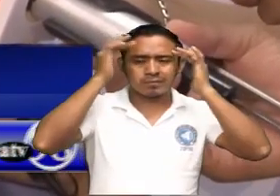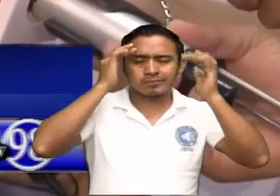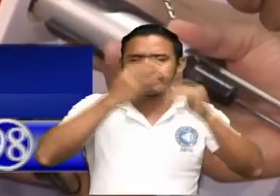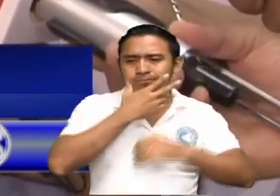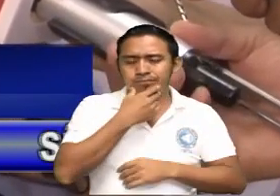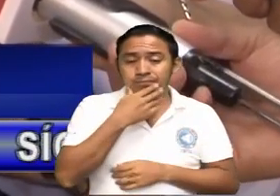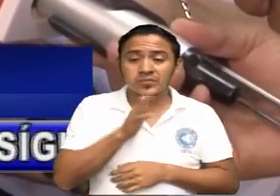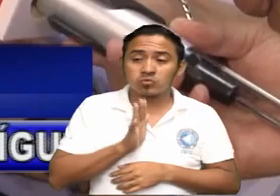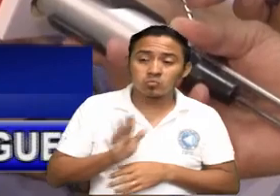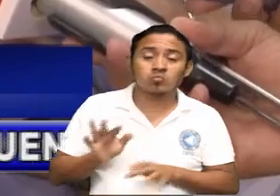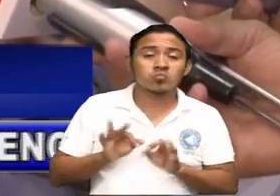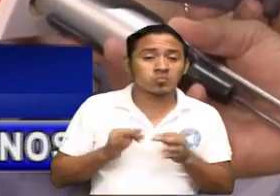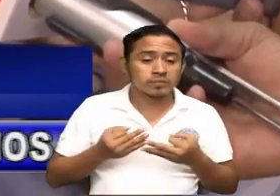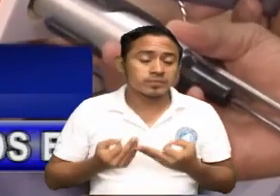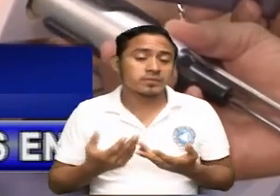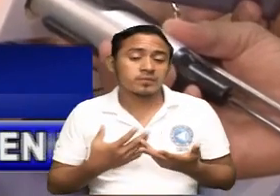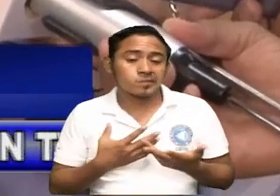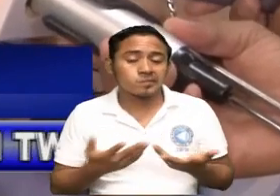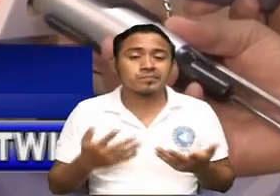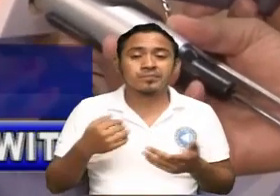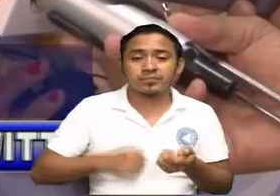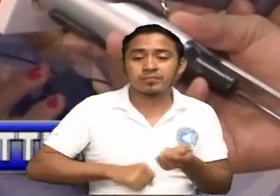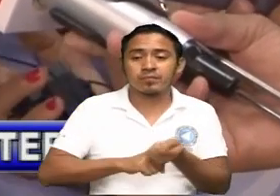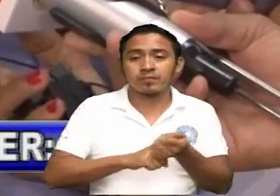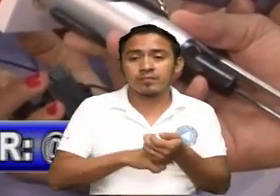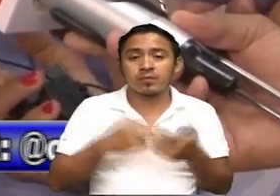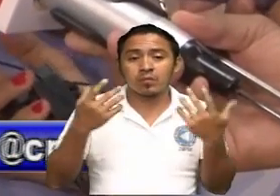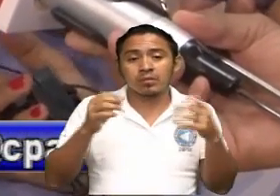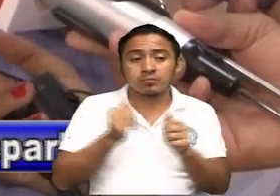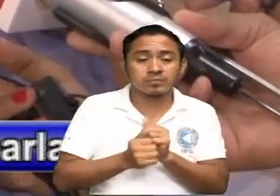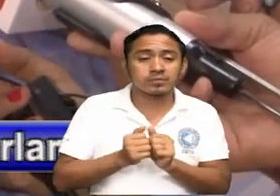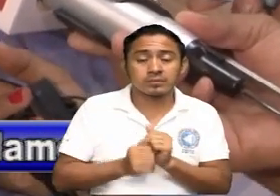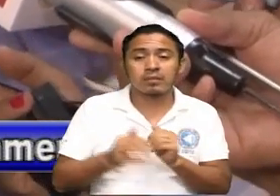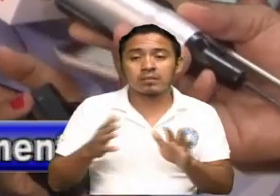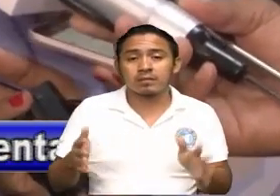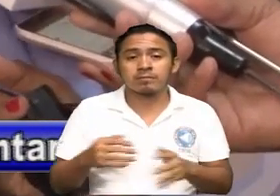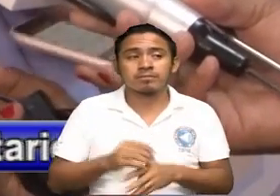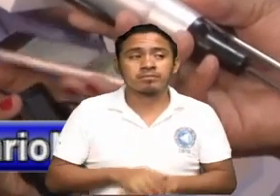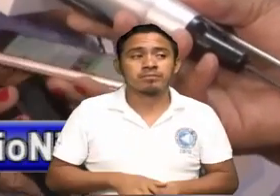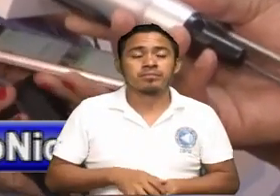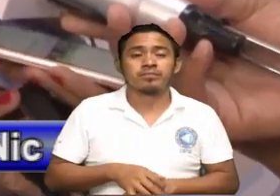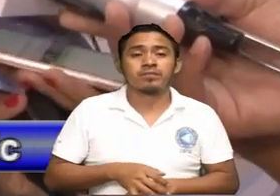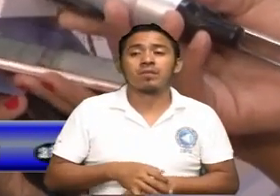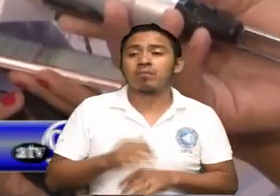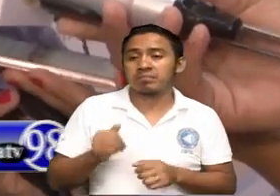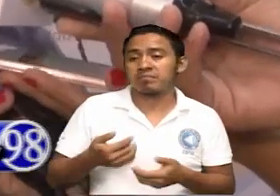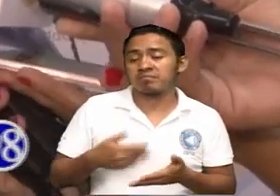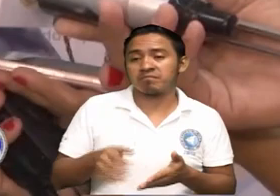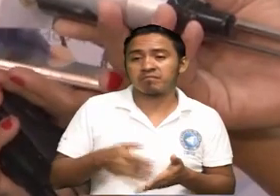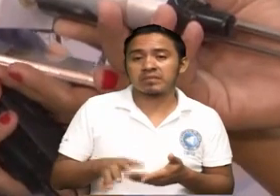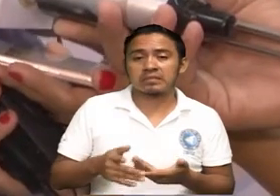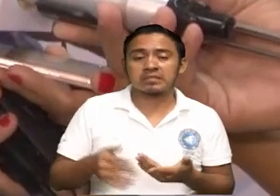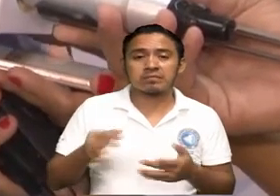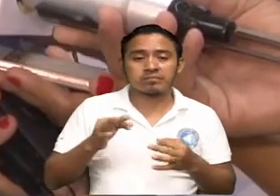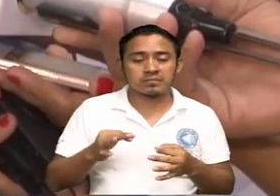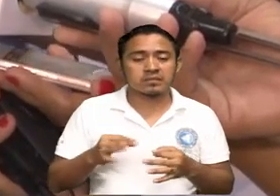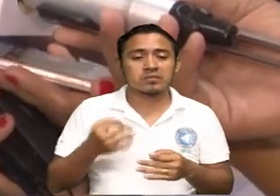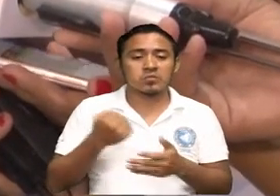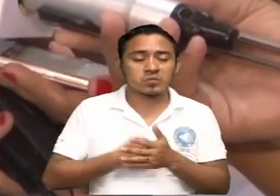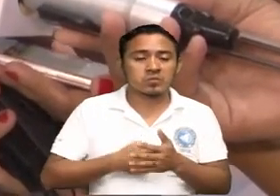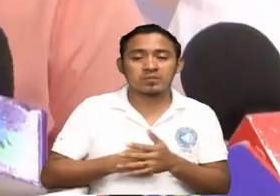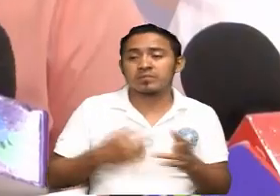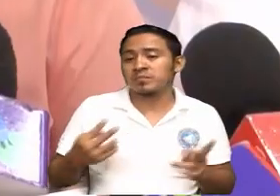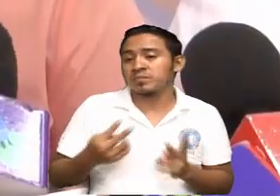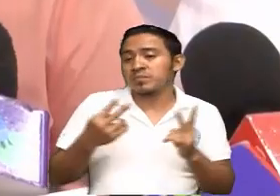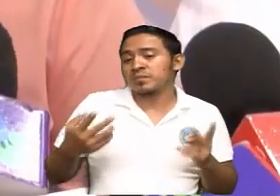a su familia con un respaldo para que por cualquier cosa que le ocurriera, pues tener con qué hacerle frente a la